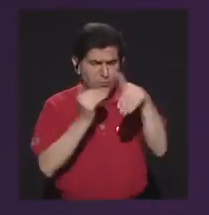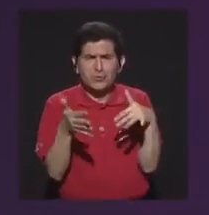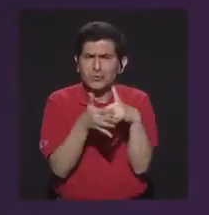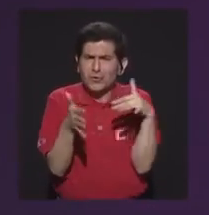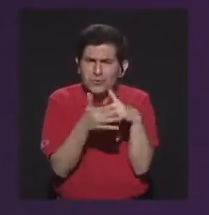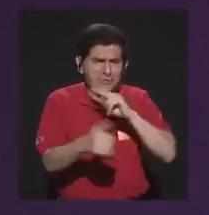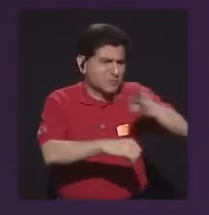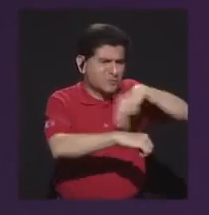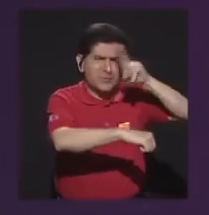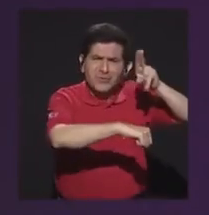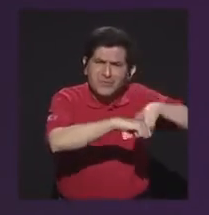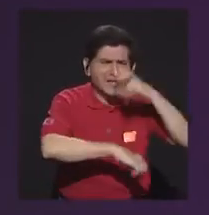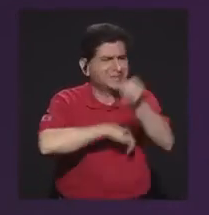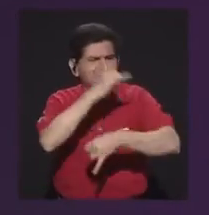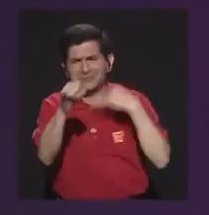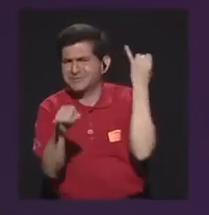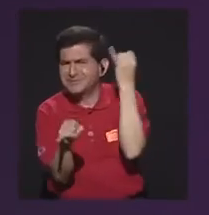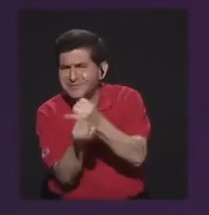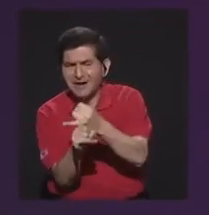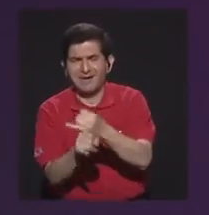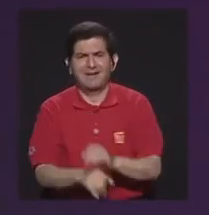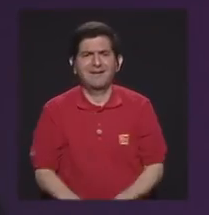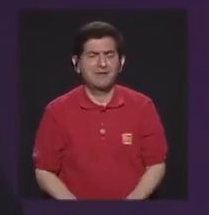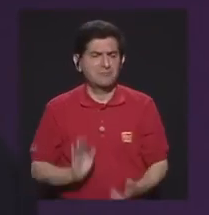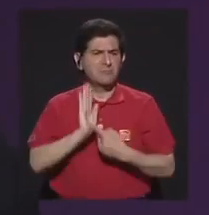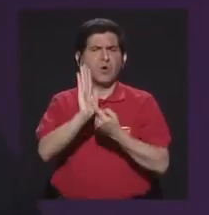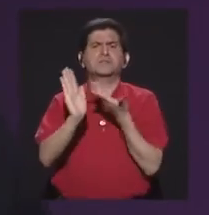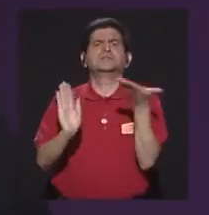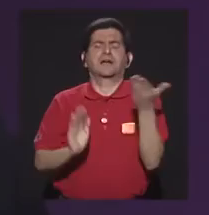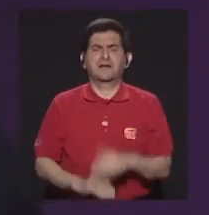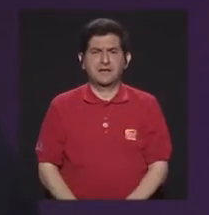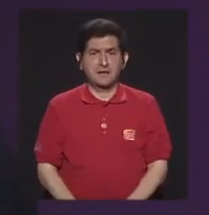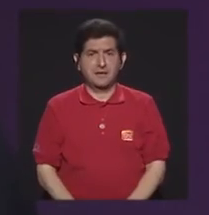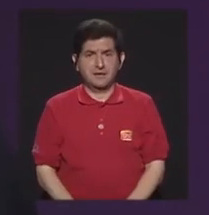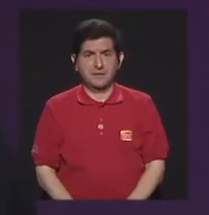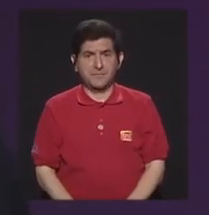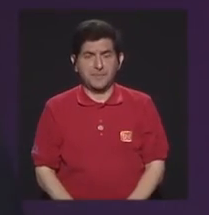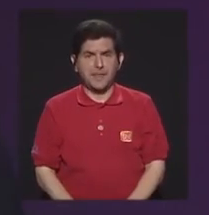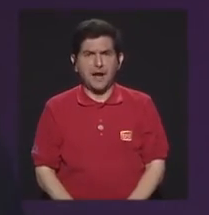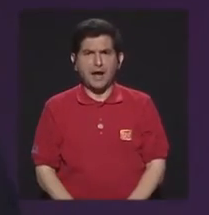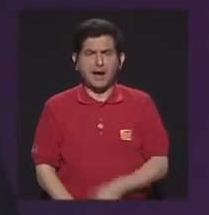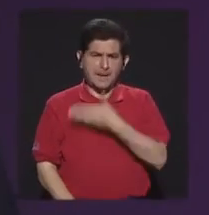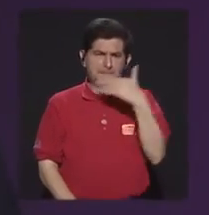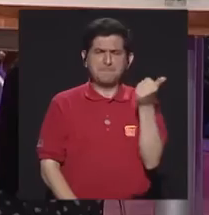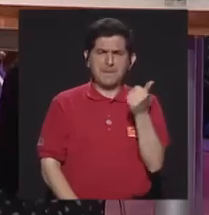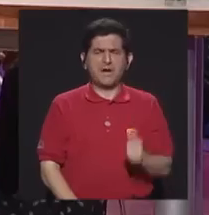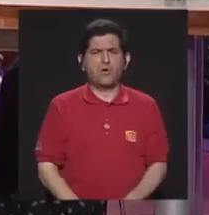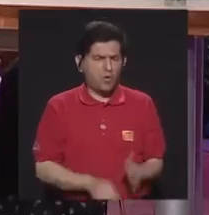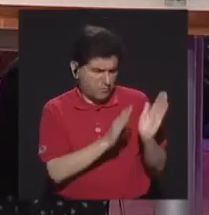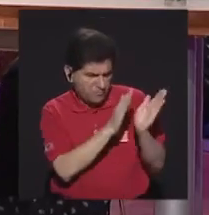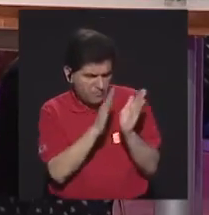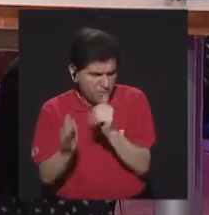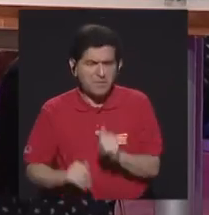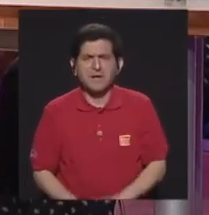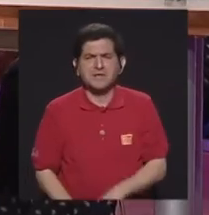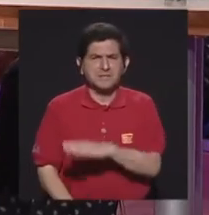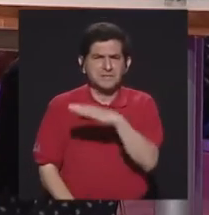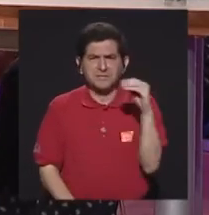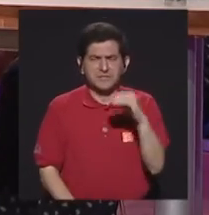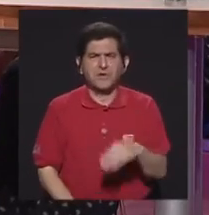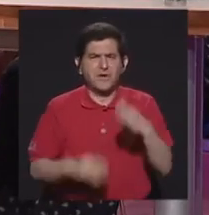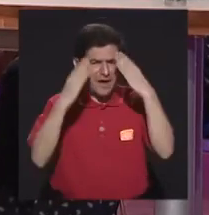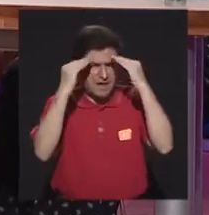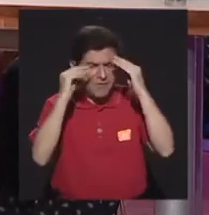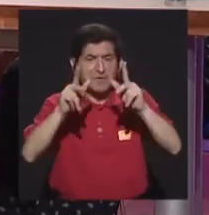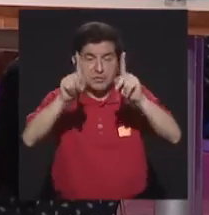a nivel nacional, internacional, señalan que entre más formación y educación para la sexualidad